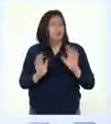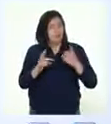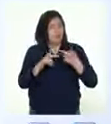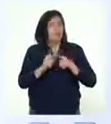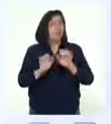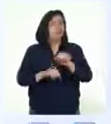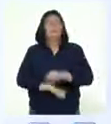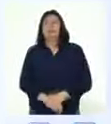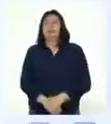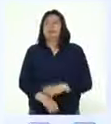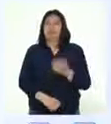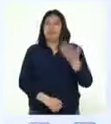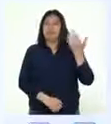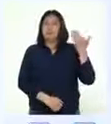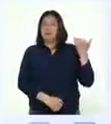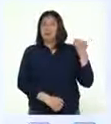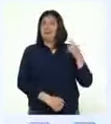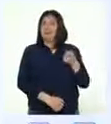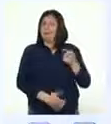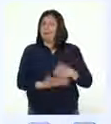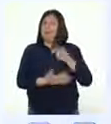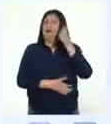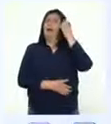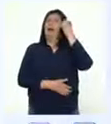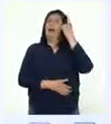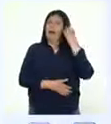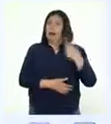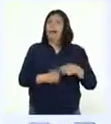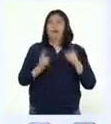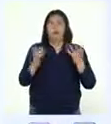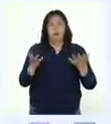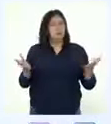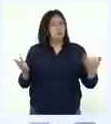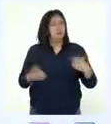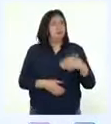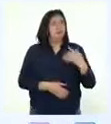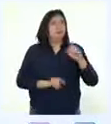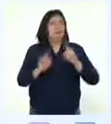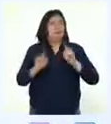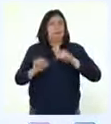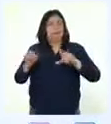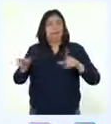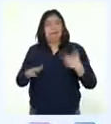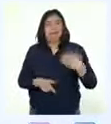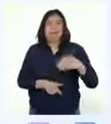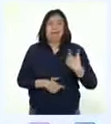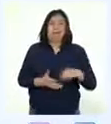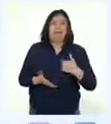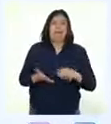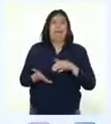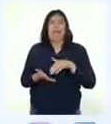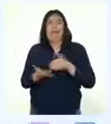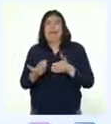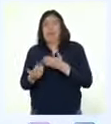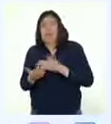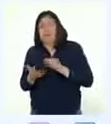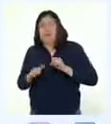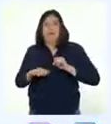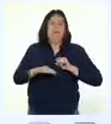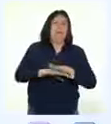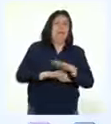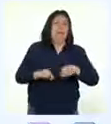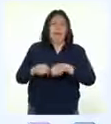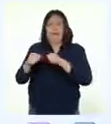porque comenzamos. En una actividad anterior comprendimos que hay factores que hacen que algunos lugares sean más vulnerables que otros frente